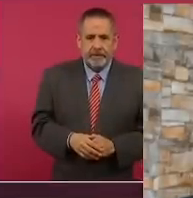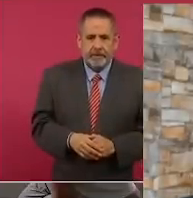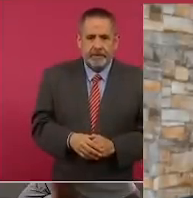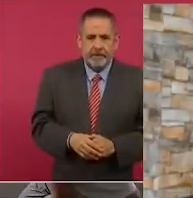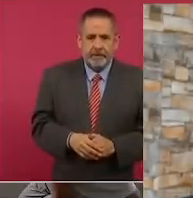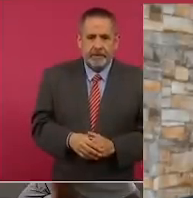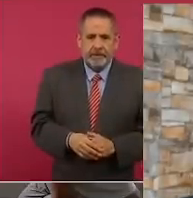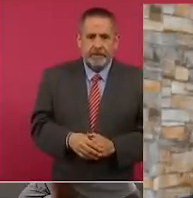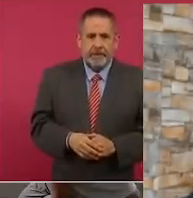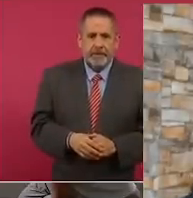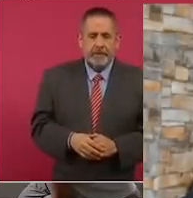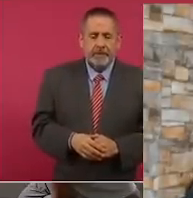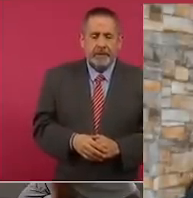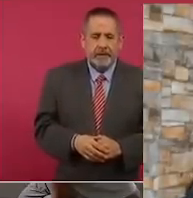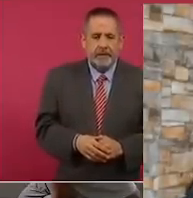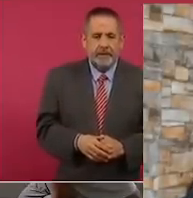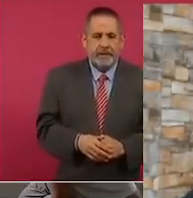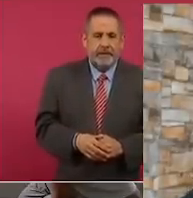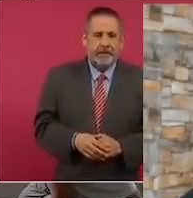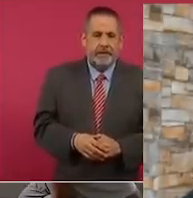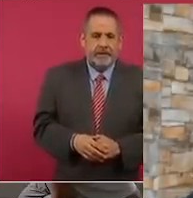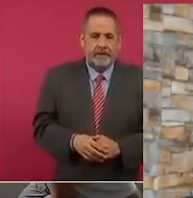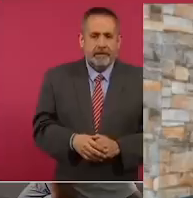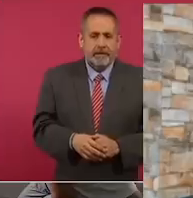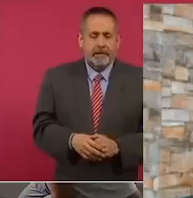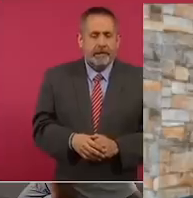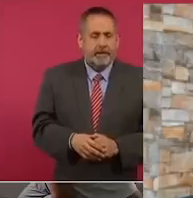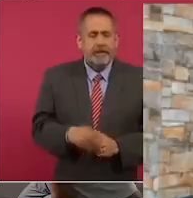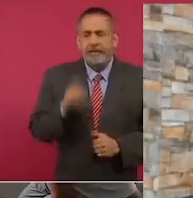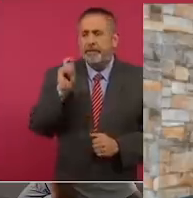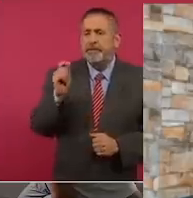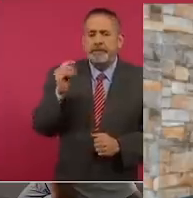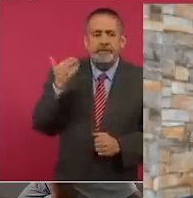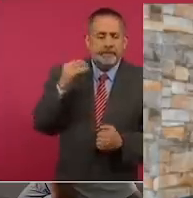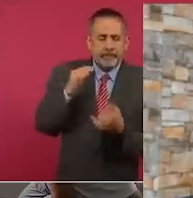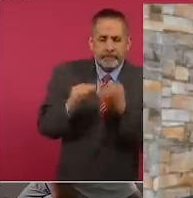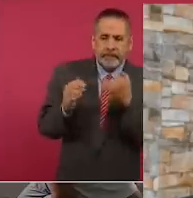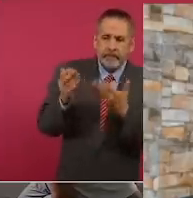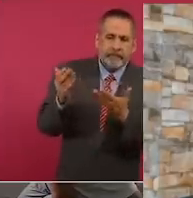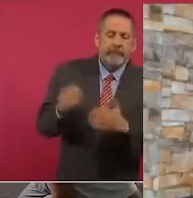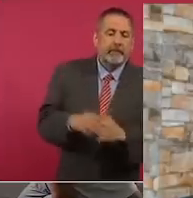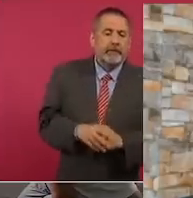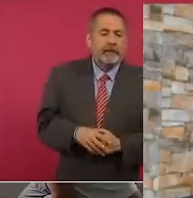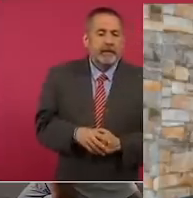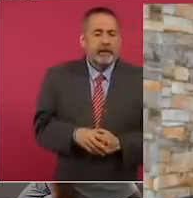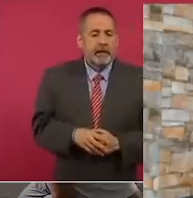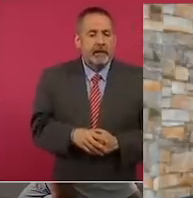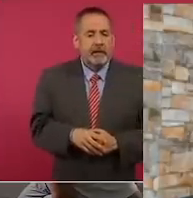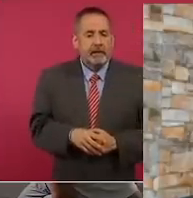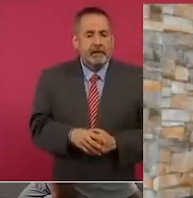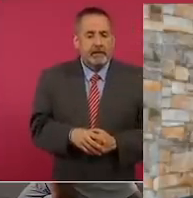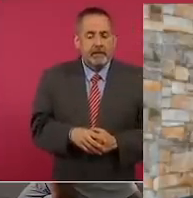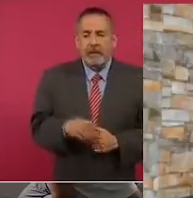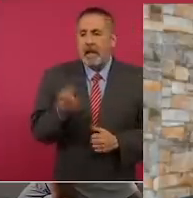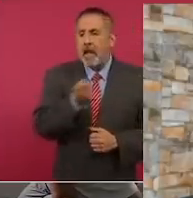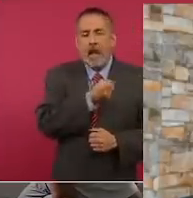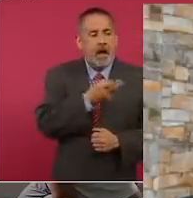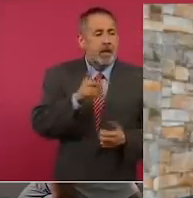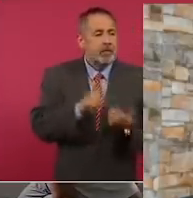no obstante últimamente de manera falazca